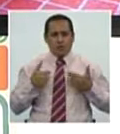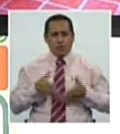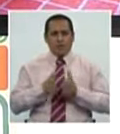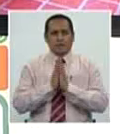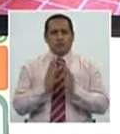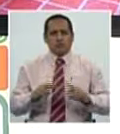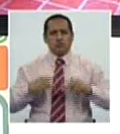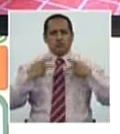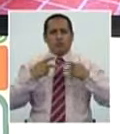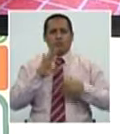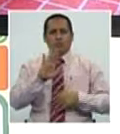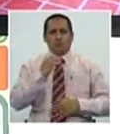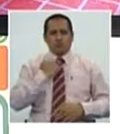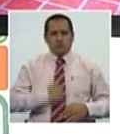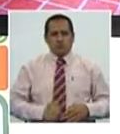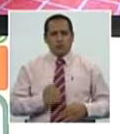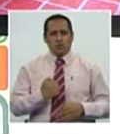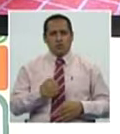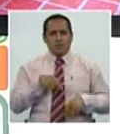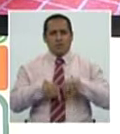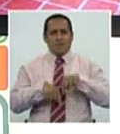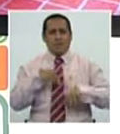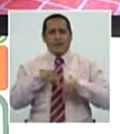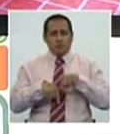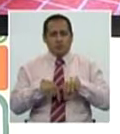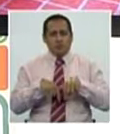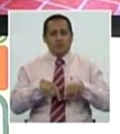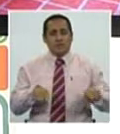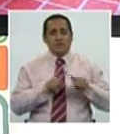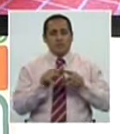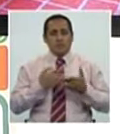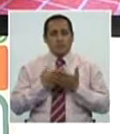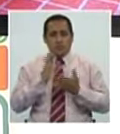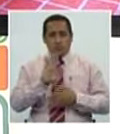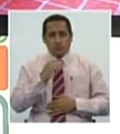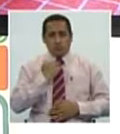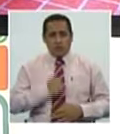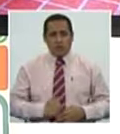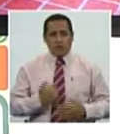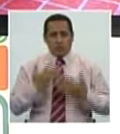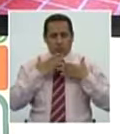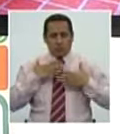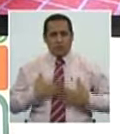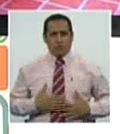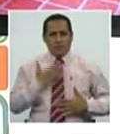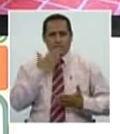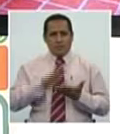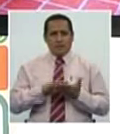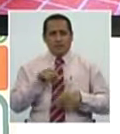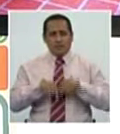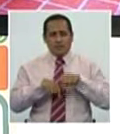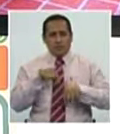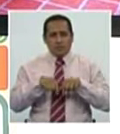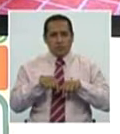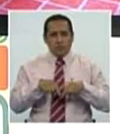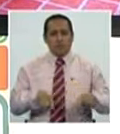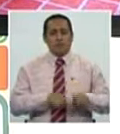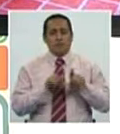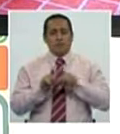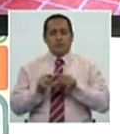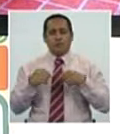puede pedir un incremento por hijo inválido. Uh-huh. Entonces, se acredita que su hijo tiene es incapacitado